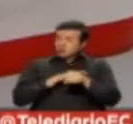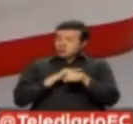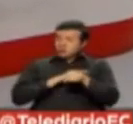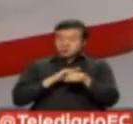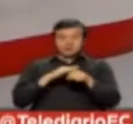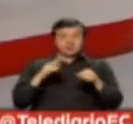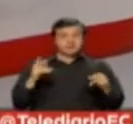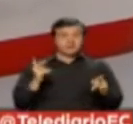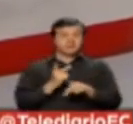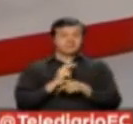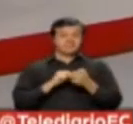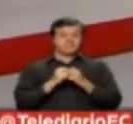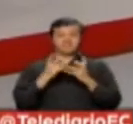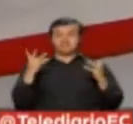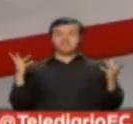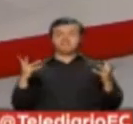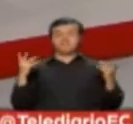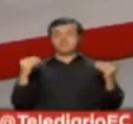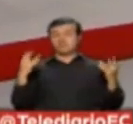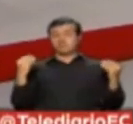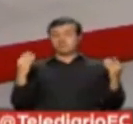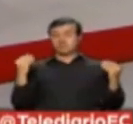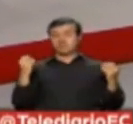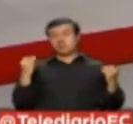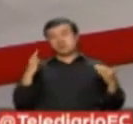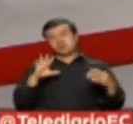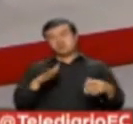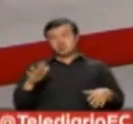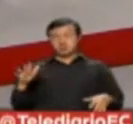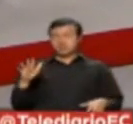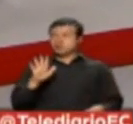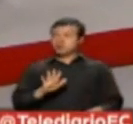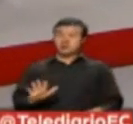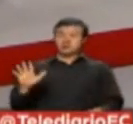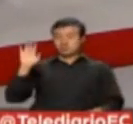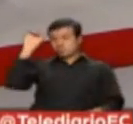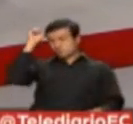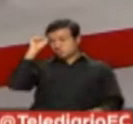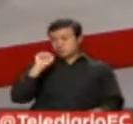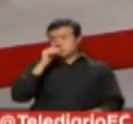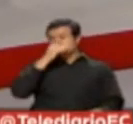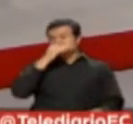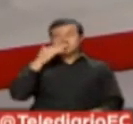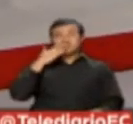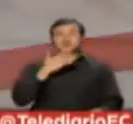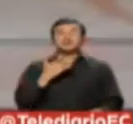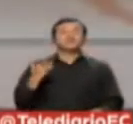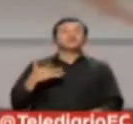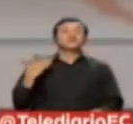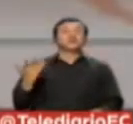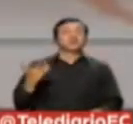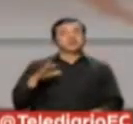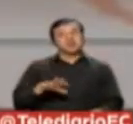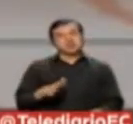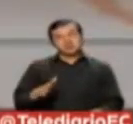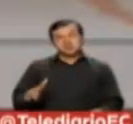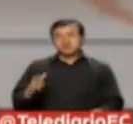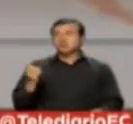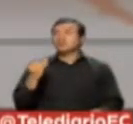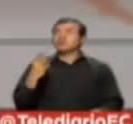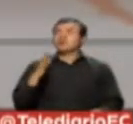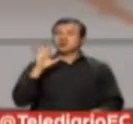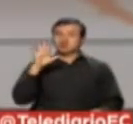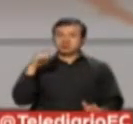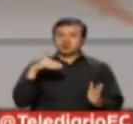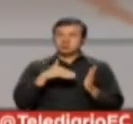ese momento entendemos se han incorporado al menos en la sierra y en la región amazónica se han incorporado al menos